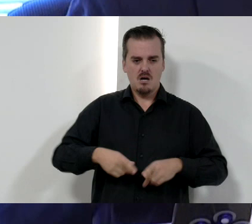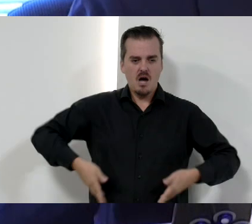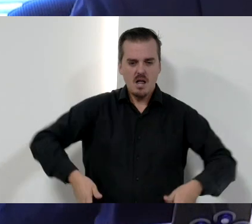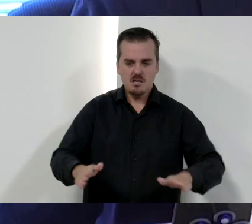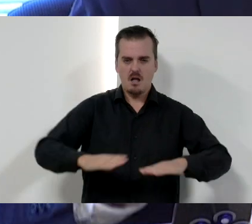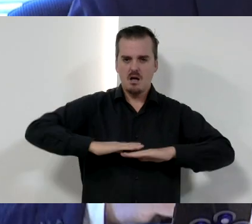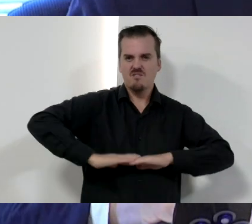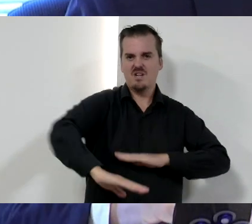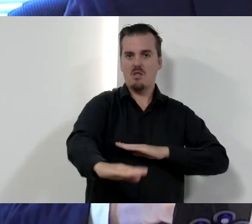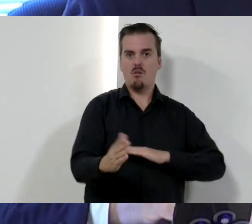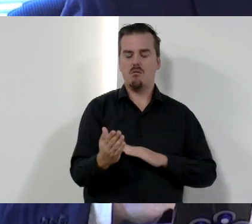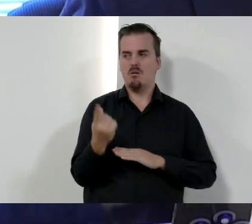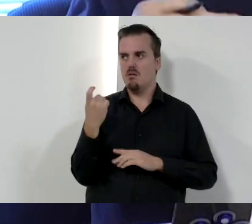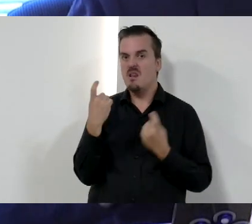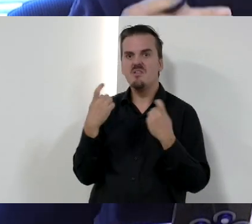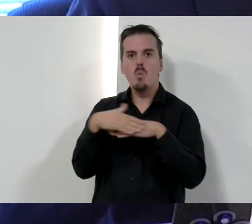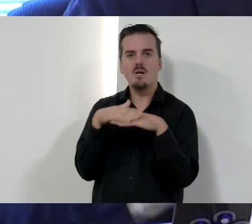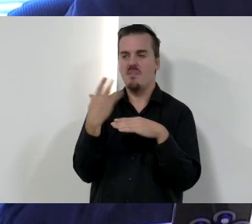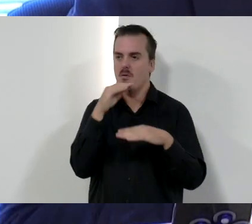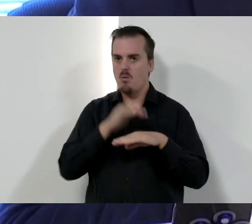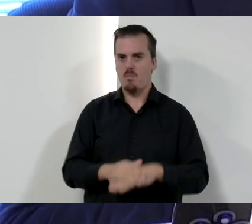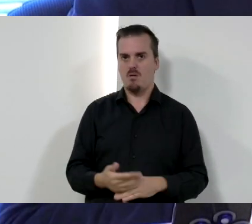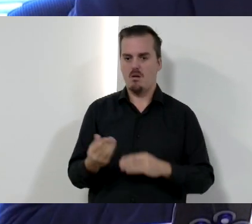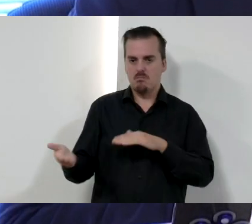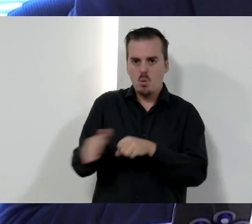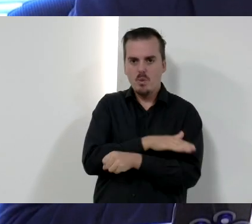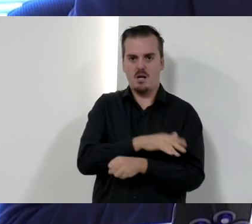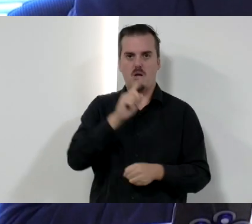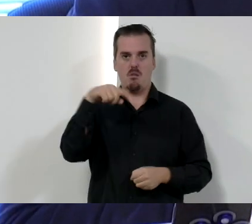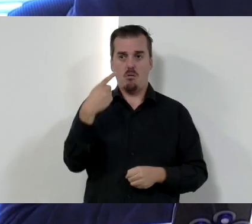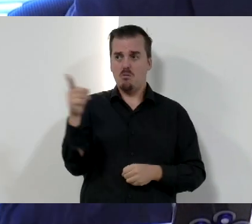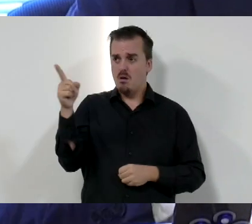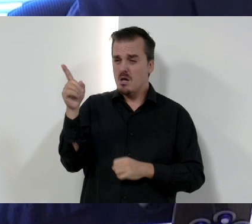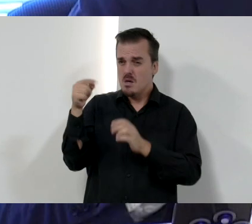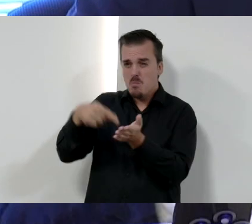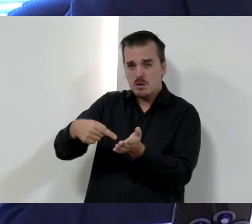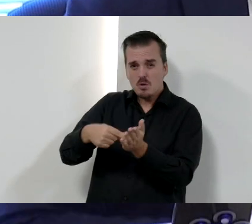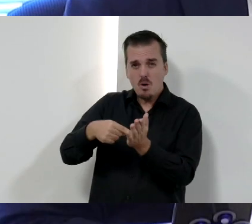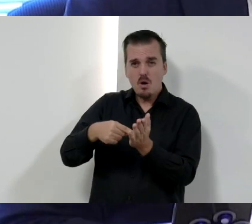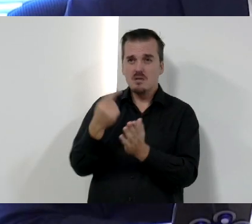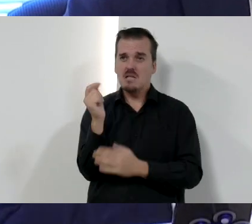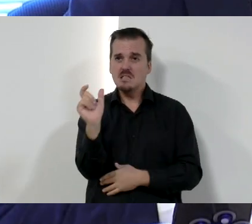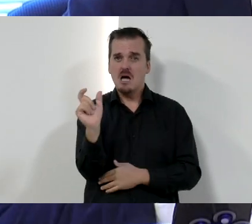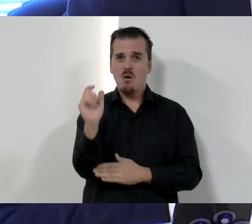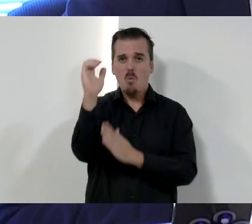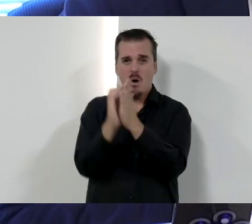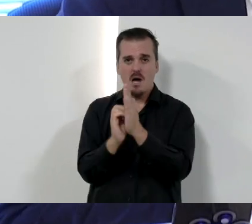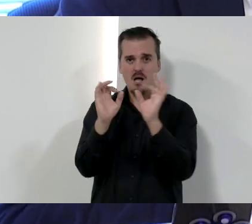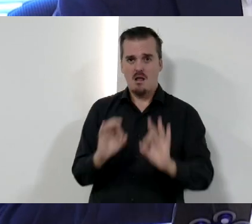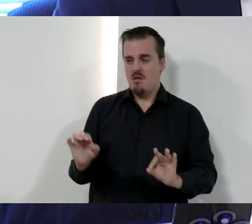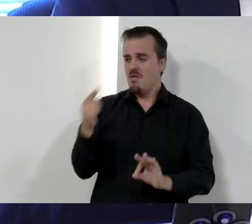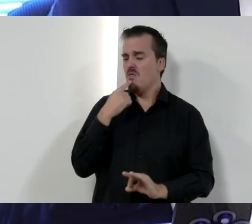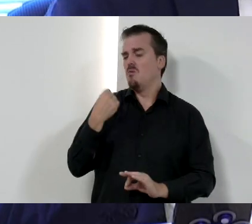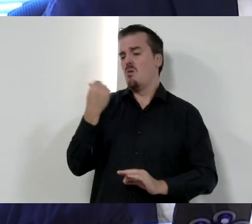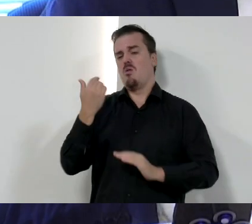esté cumpliendo usted con las necesidades básicas, no baje ni una sola tasa, ni un solo impuesto, y además presuma de superávit, que le sobra dinero.